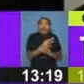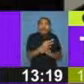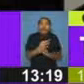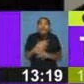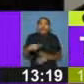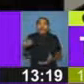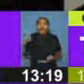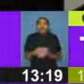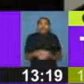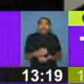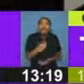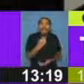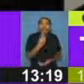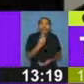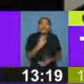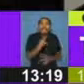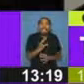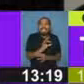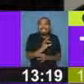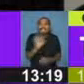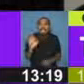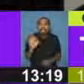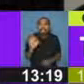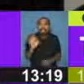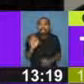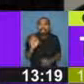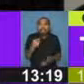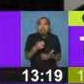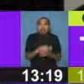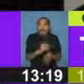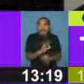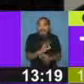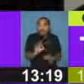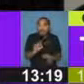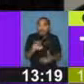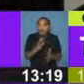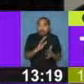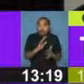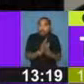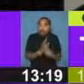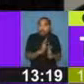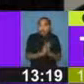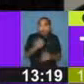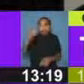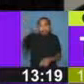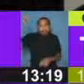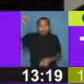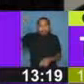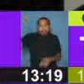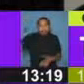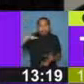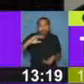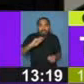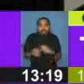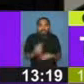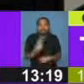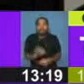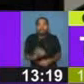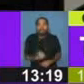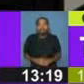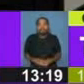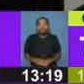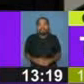generan más energía tienen un disyuntor se llama no de